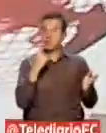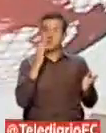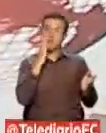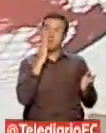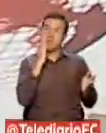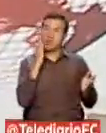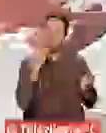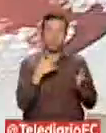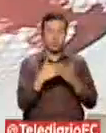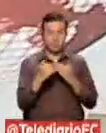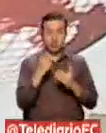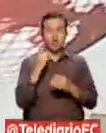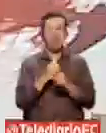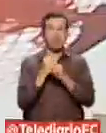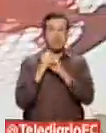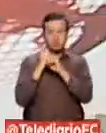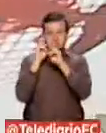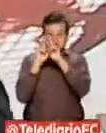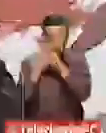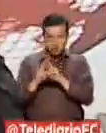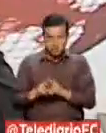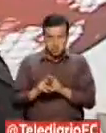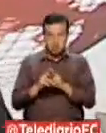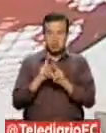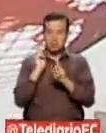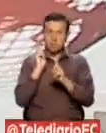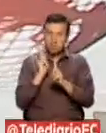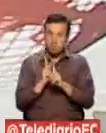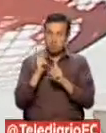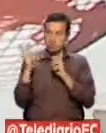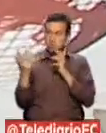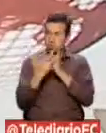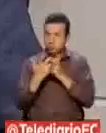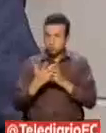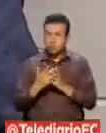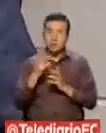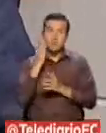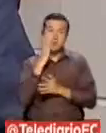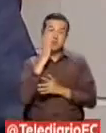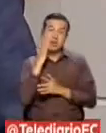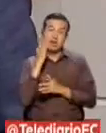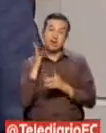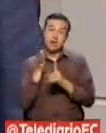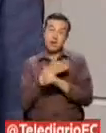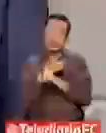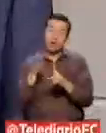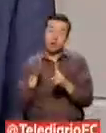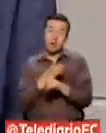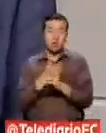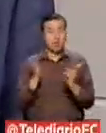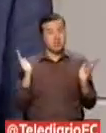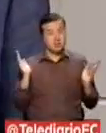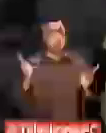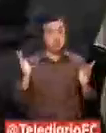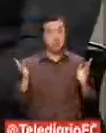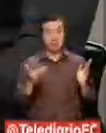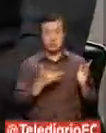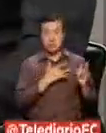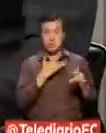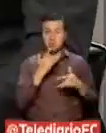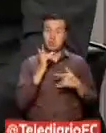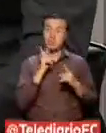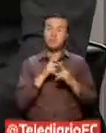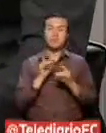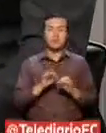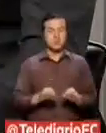facultad, uno tiene la obligación de verificar. Y en este punto, el tema de la afinidad... La mamá también puede estar engañada. Sí, claro. No, dude. La afinidad es un